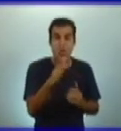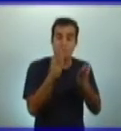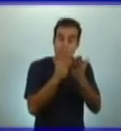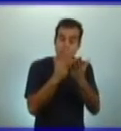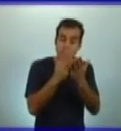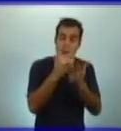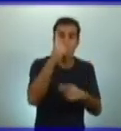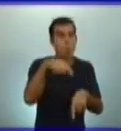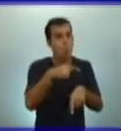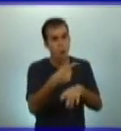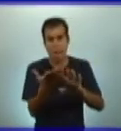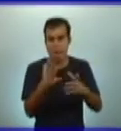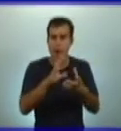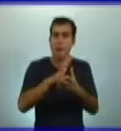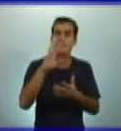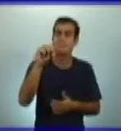hacer